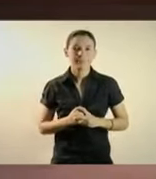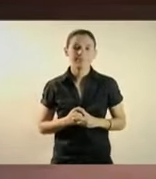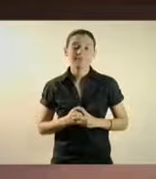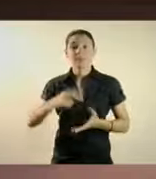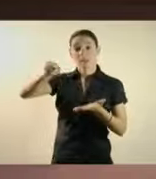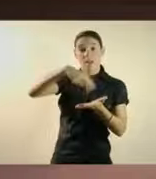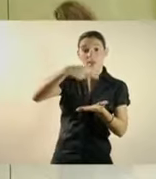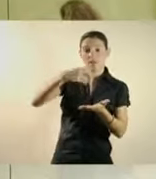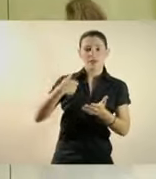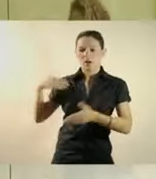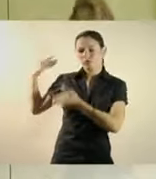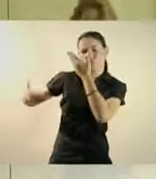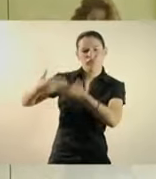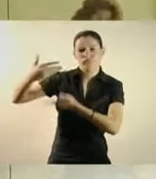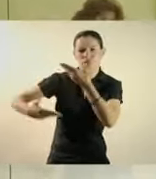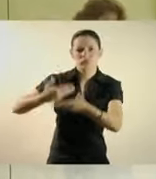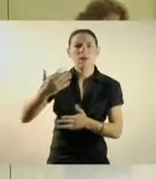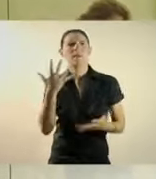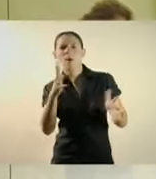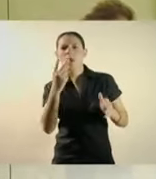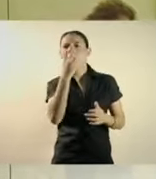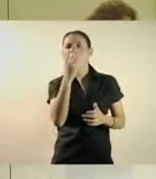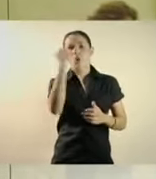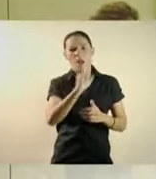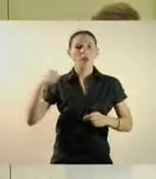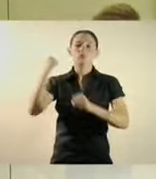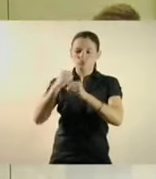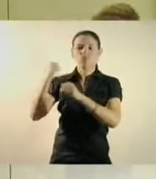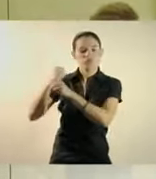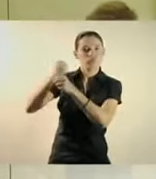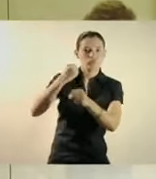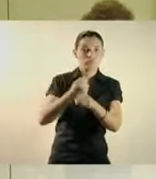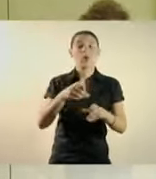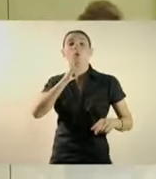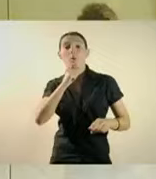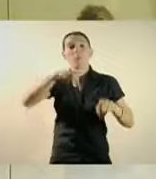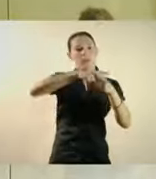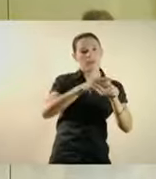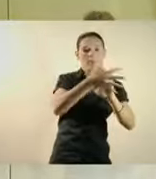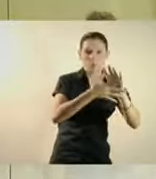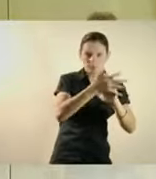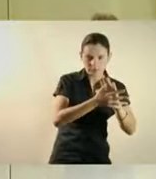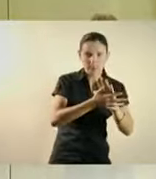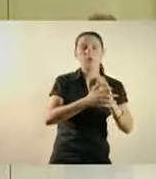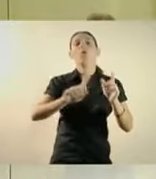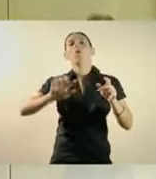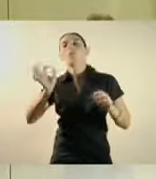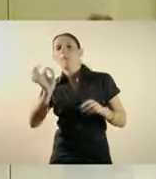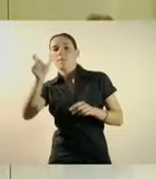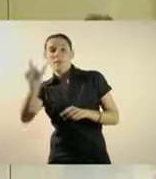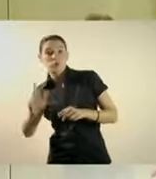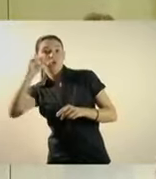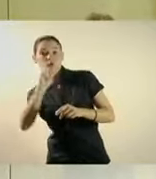Dancing ya tiene una trayectoria de aproximadamente 2 años. Hemos hecho talleres de baile y lengua de signos, tanto para personas